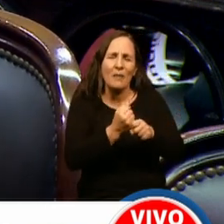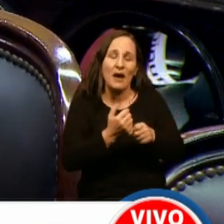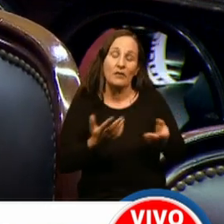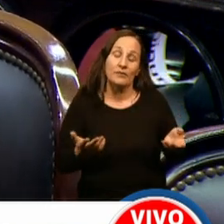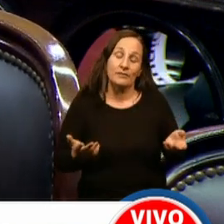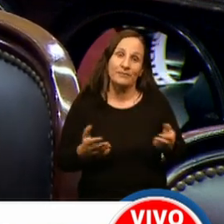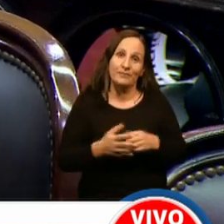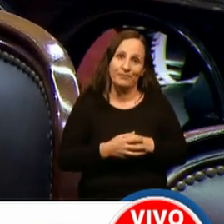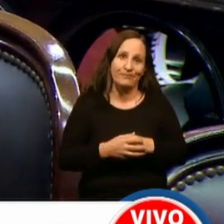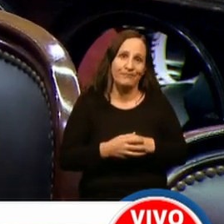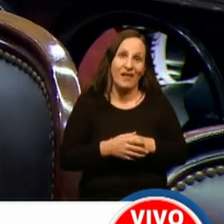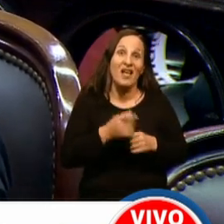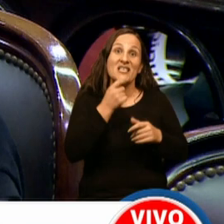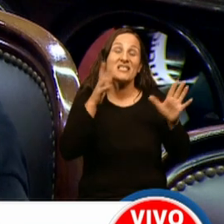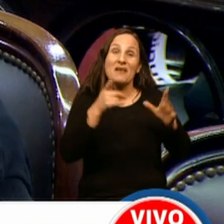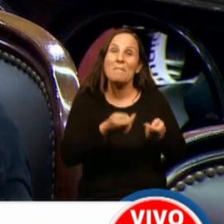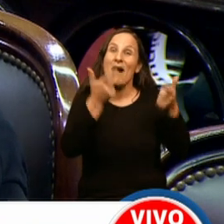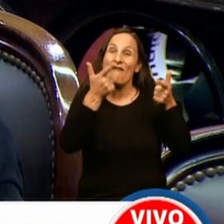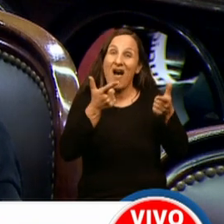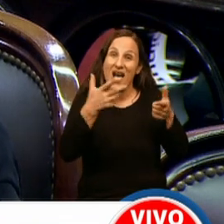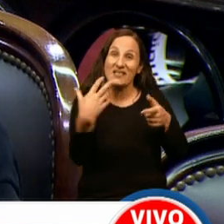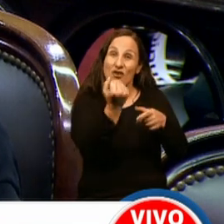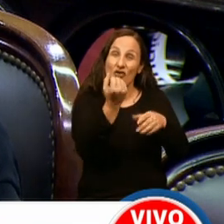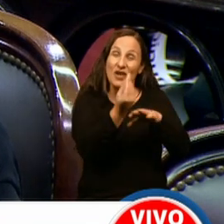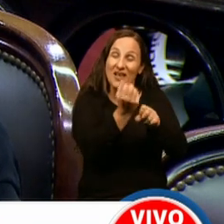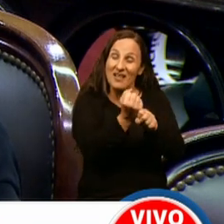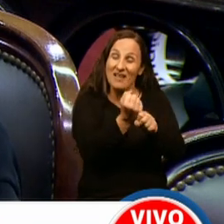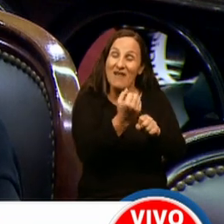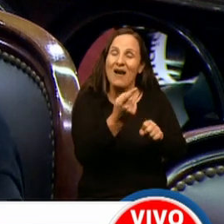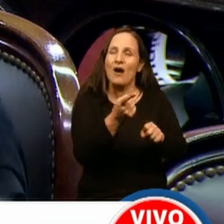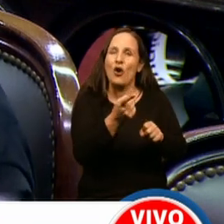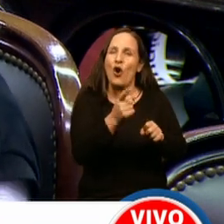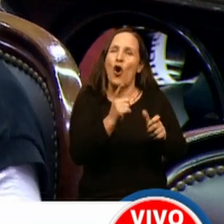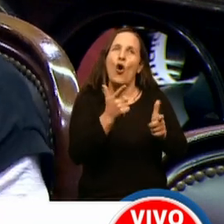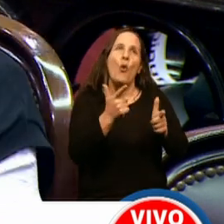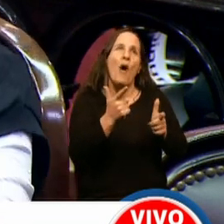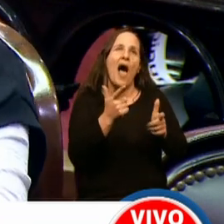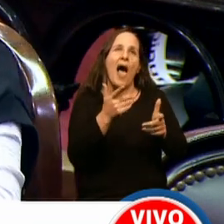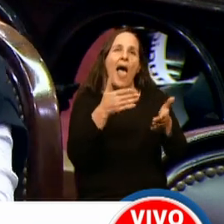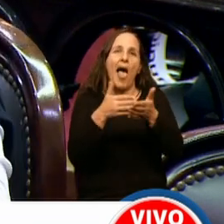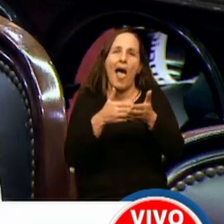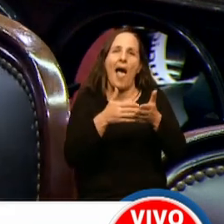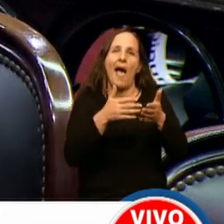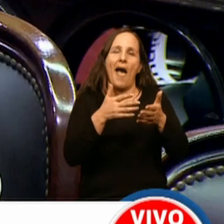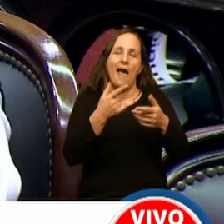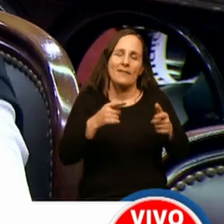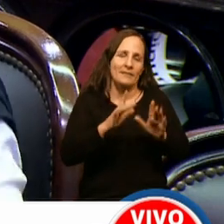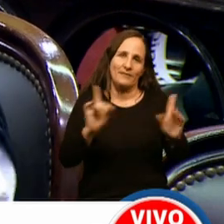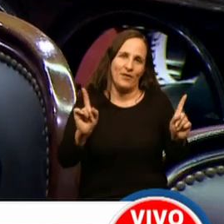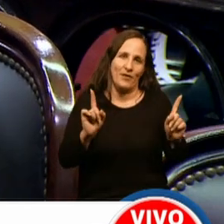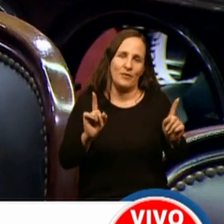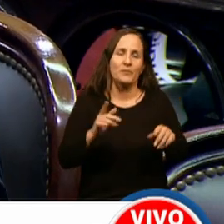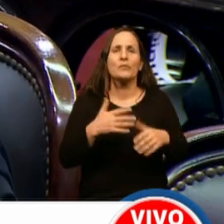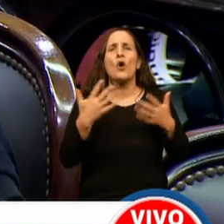seguramente no estarían expuestas a estas situaciones de vulnerabilidad no por supuesto que yo siempre valoro la